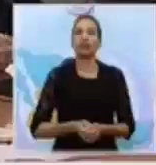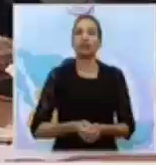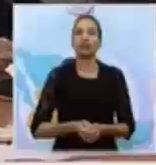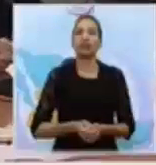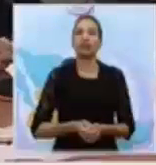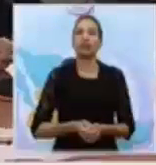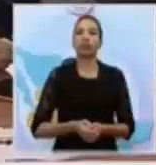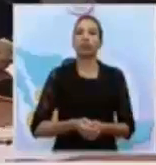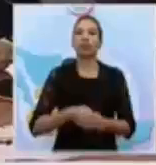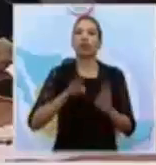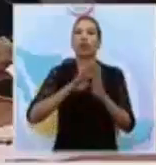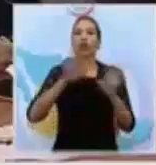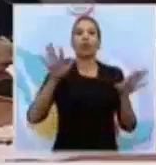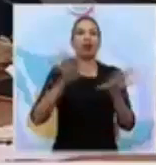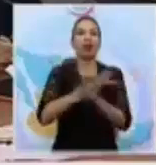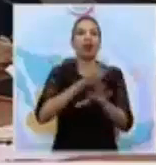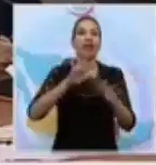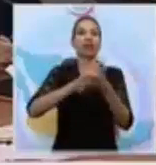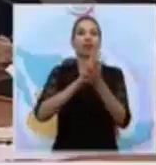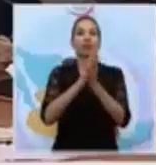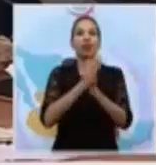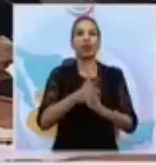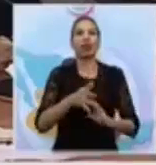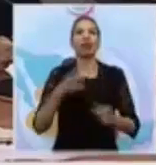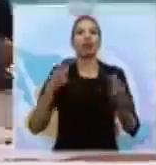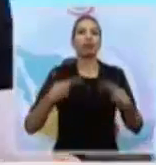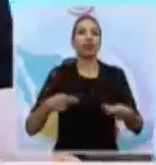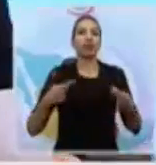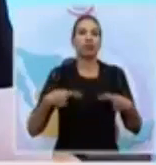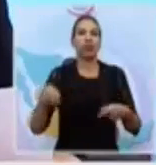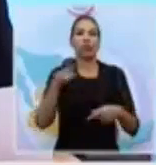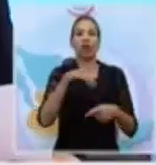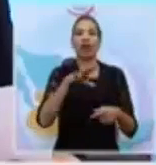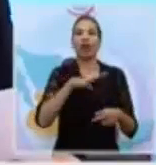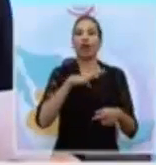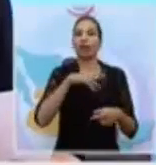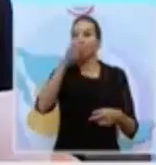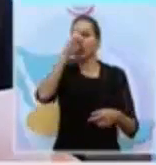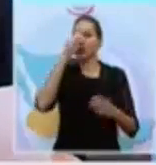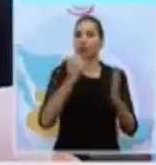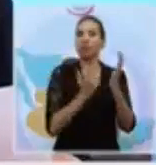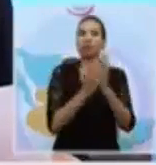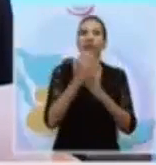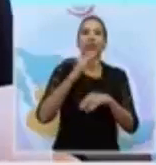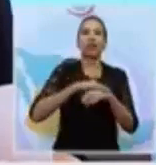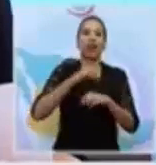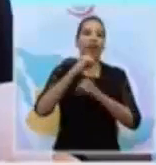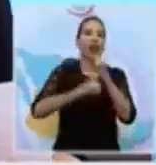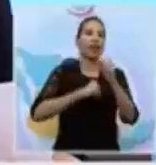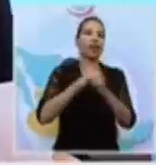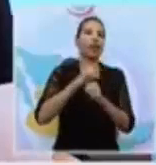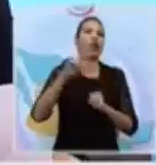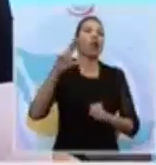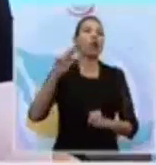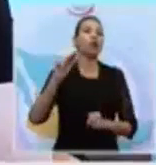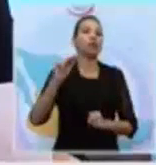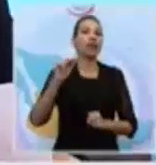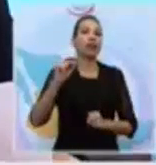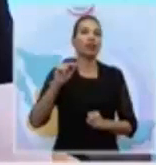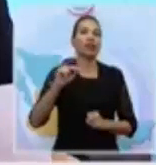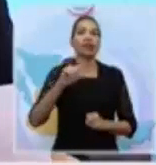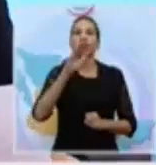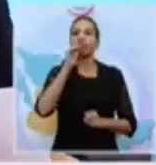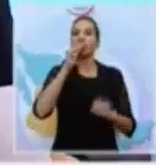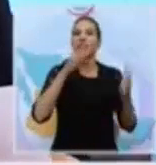La evolución de la población asegurada crecía rápidamente todavía en los 80s y se